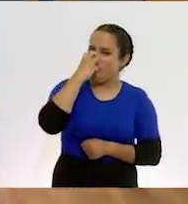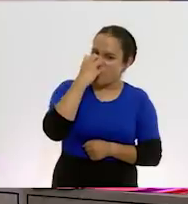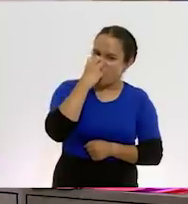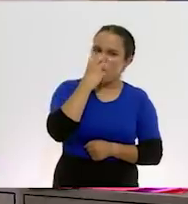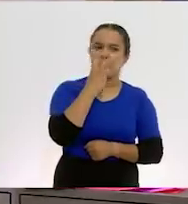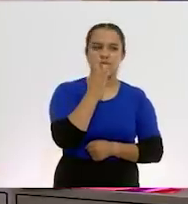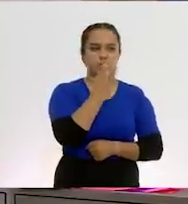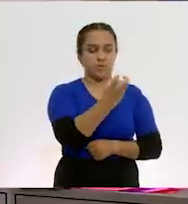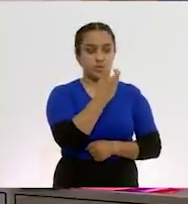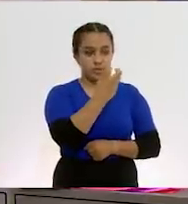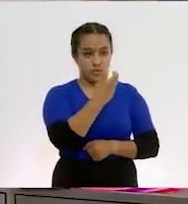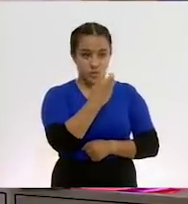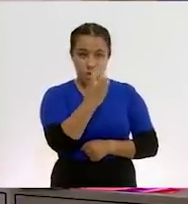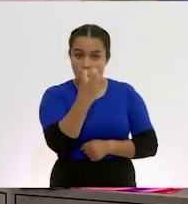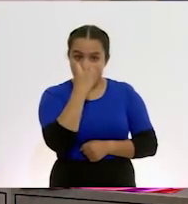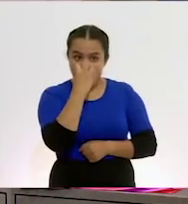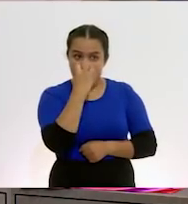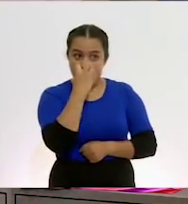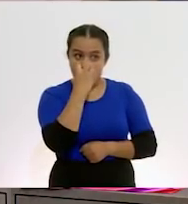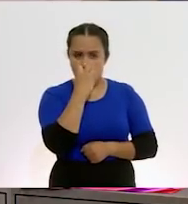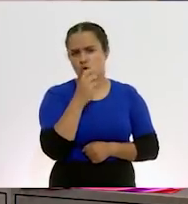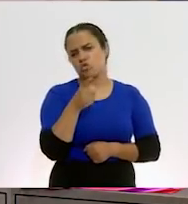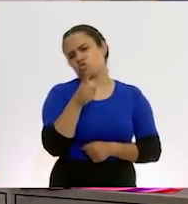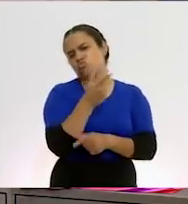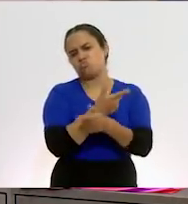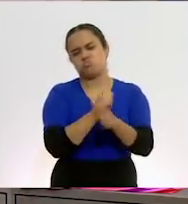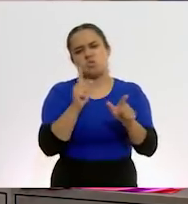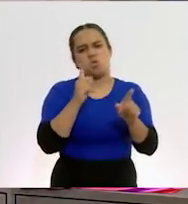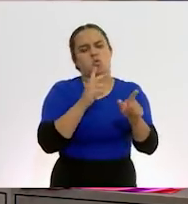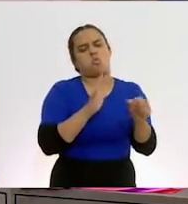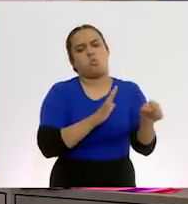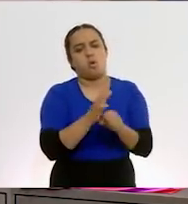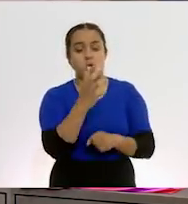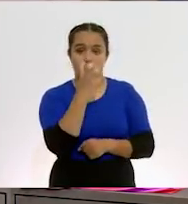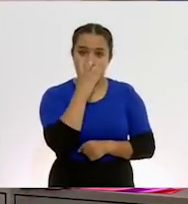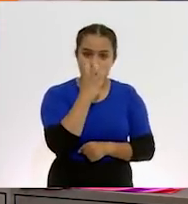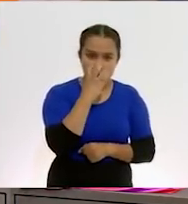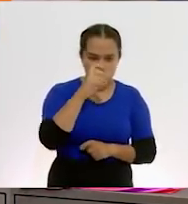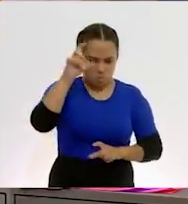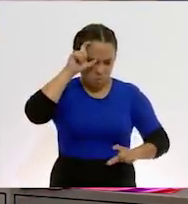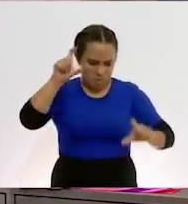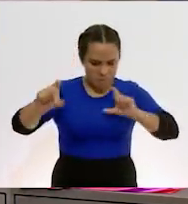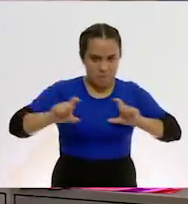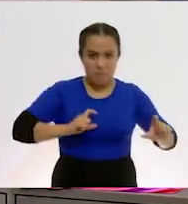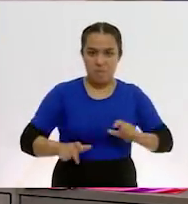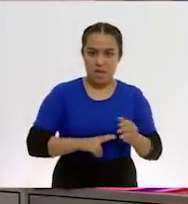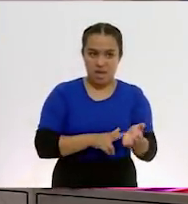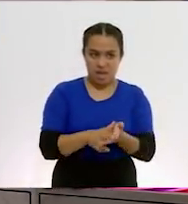oso! Puede ser el oso que ustedes se imaginen. Puede ser un oso panda.